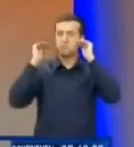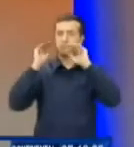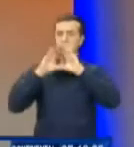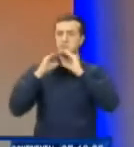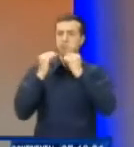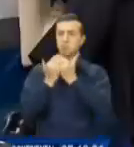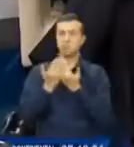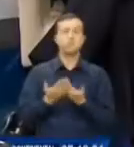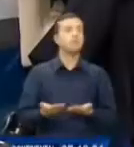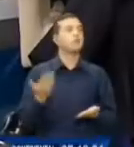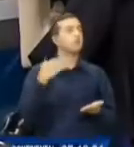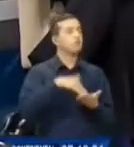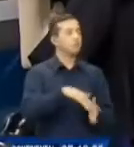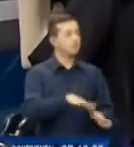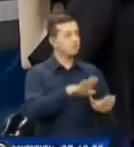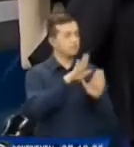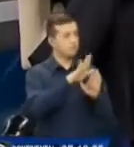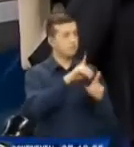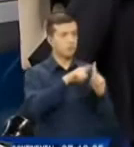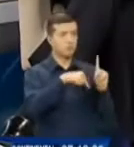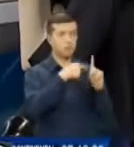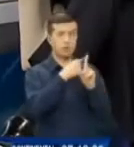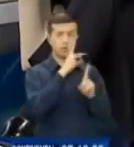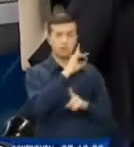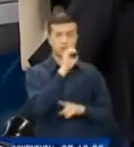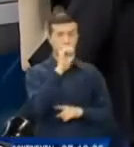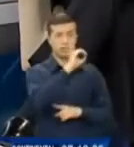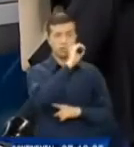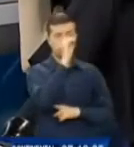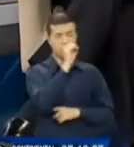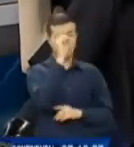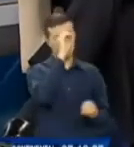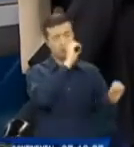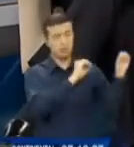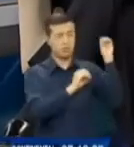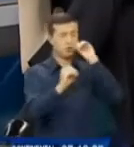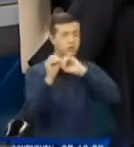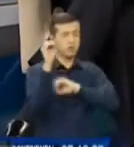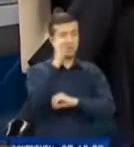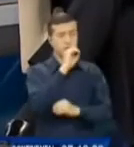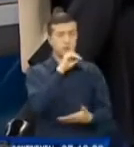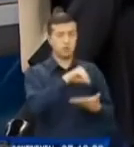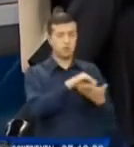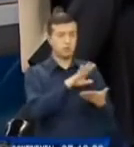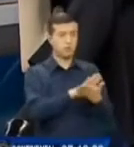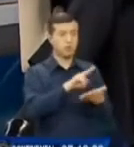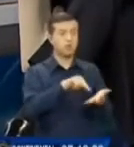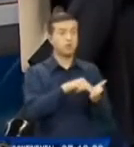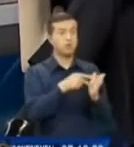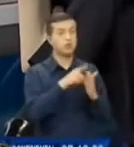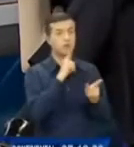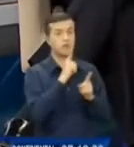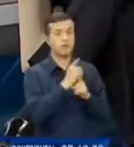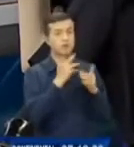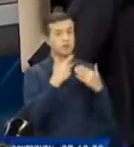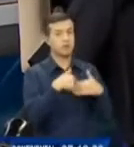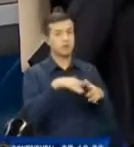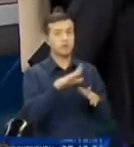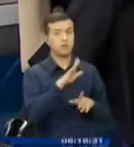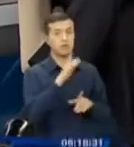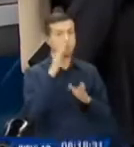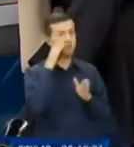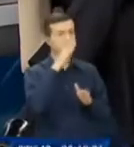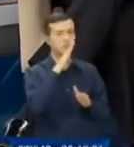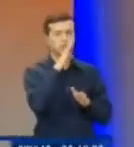comisión volvemos a parar y más del 80% de las inquietudes es decir que ha habido una escucha